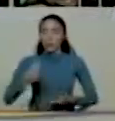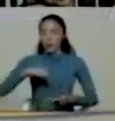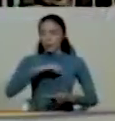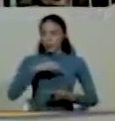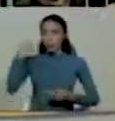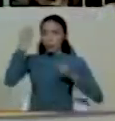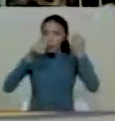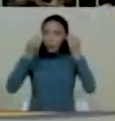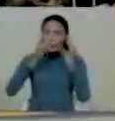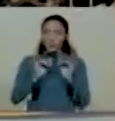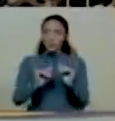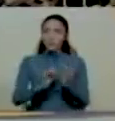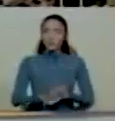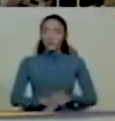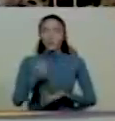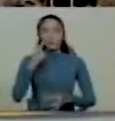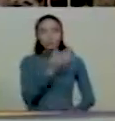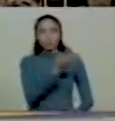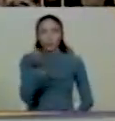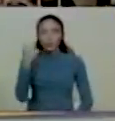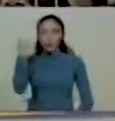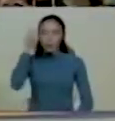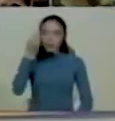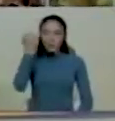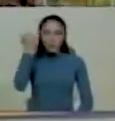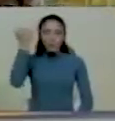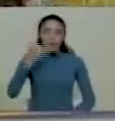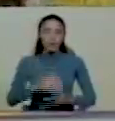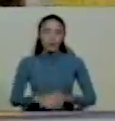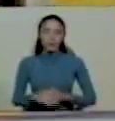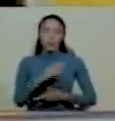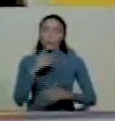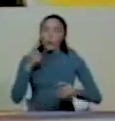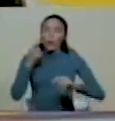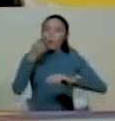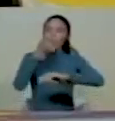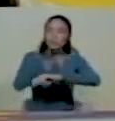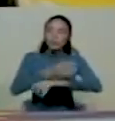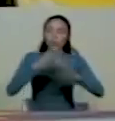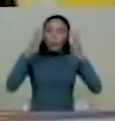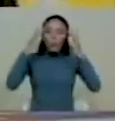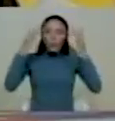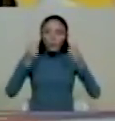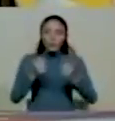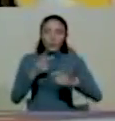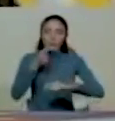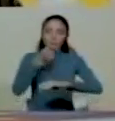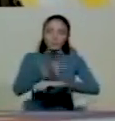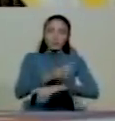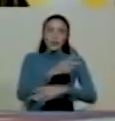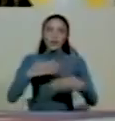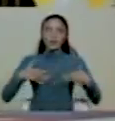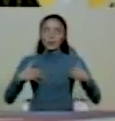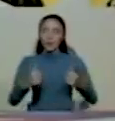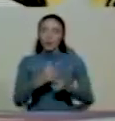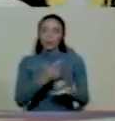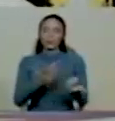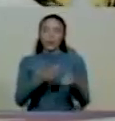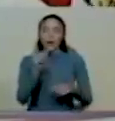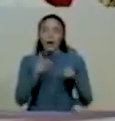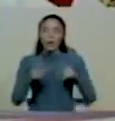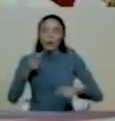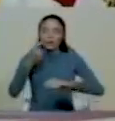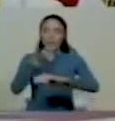nosotros, los que son ustedes como profesionales de la salud, forjados en la